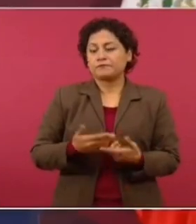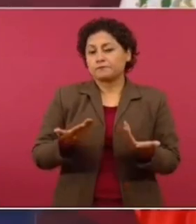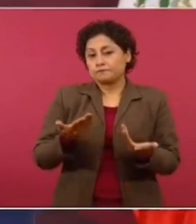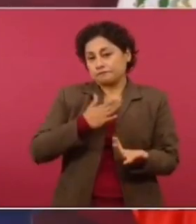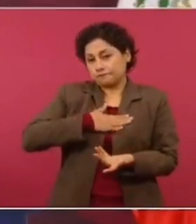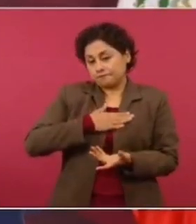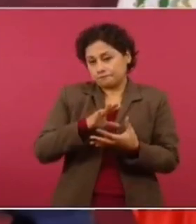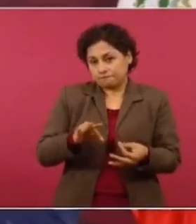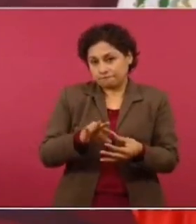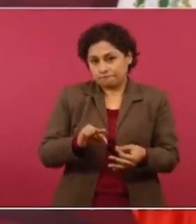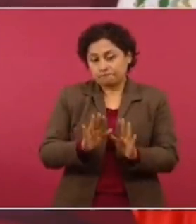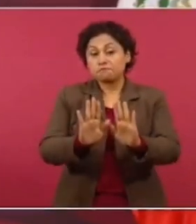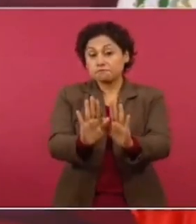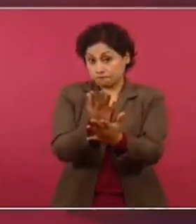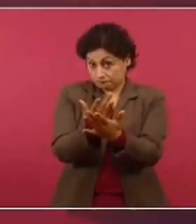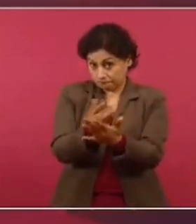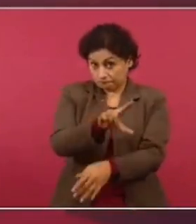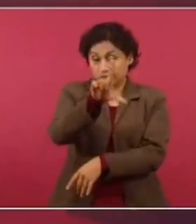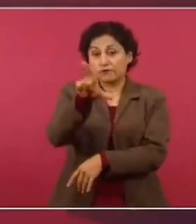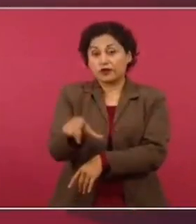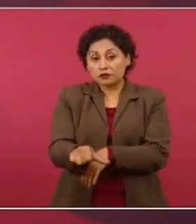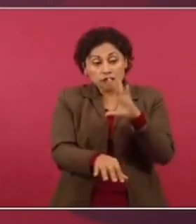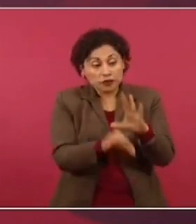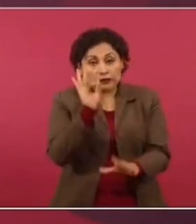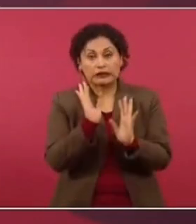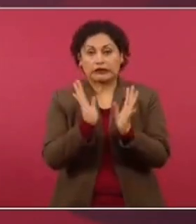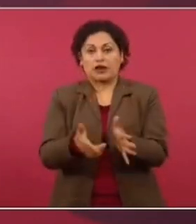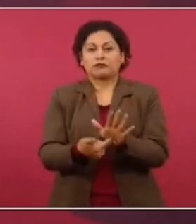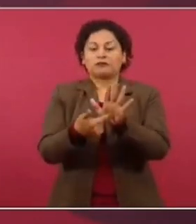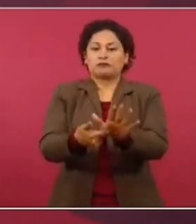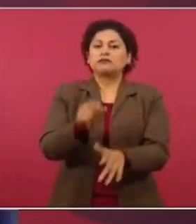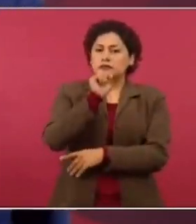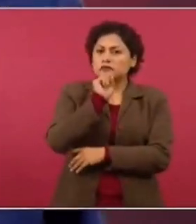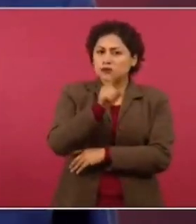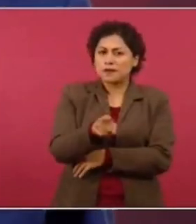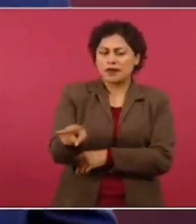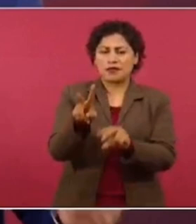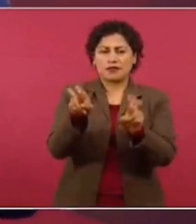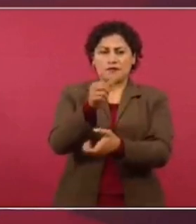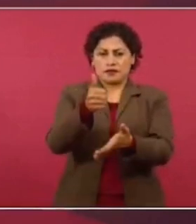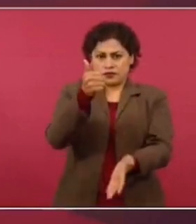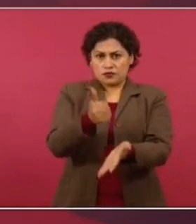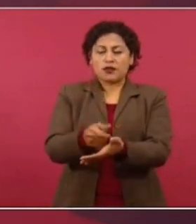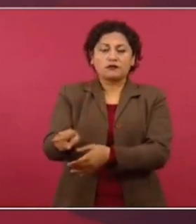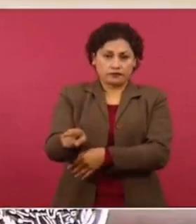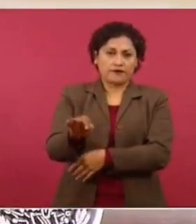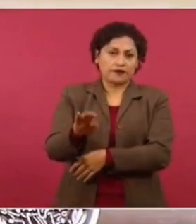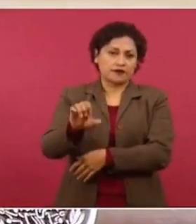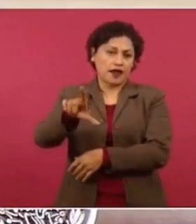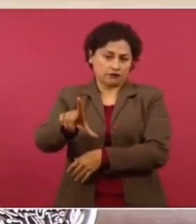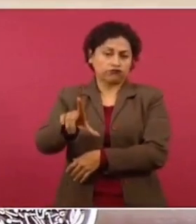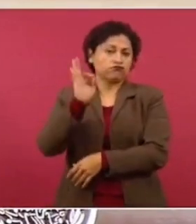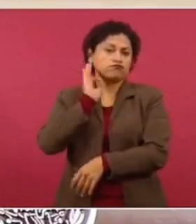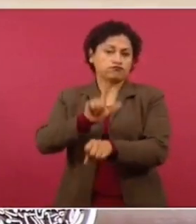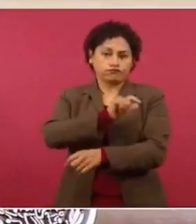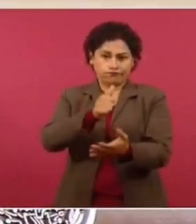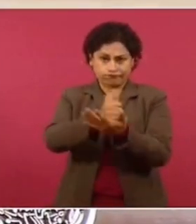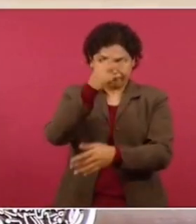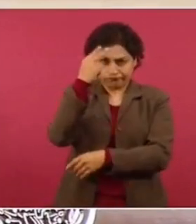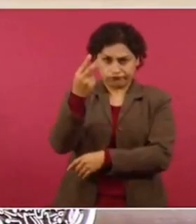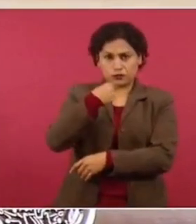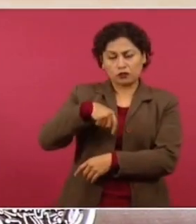lo que puedo explicar. Y vamos a esperar a que se tengan los resultados. Estamos también ahí en el caso de la ciudad, en la fiscalía. Estamos pidiendo